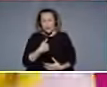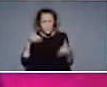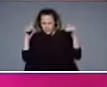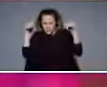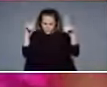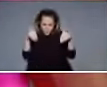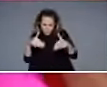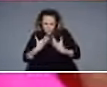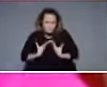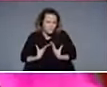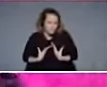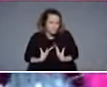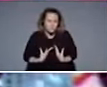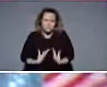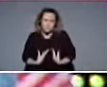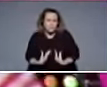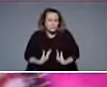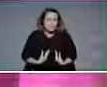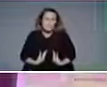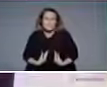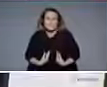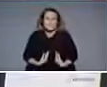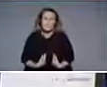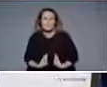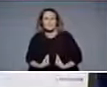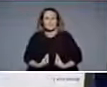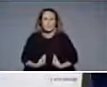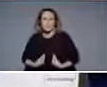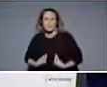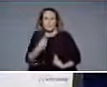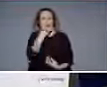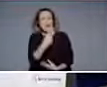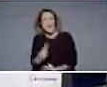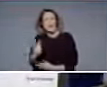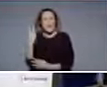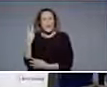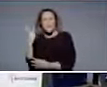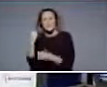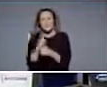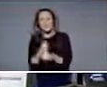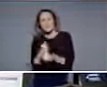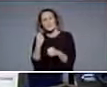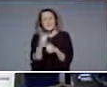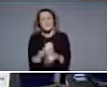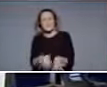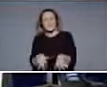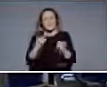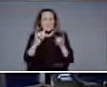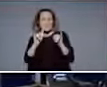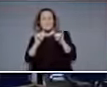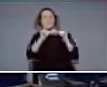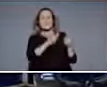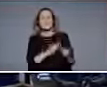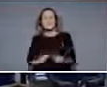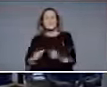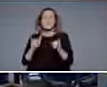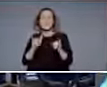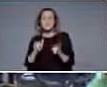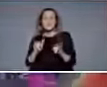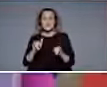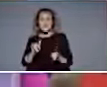una depresión. Llevo 2 años ya sin trabajar.